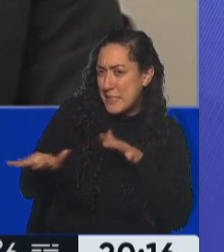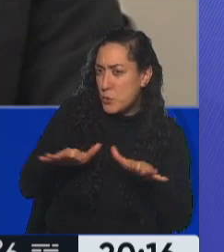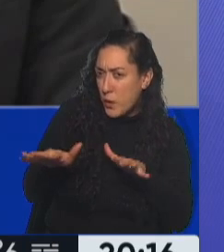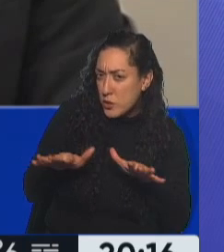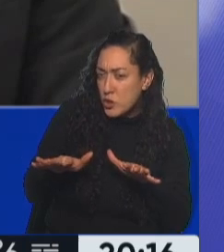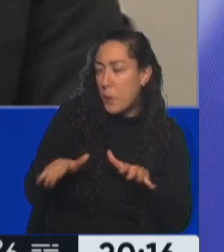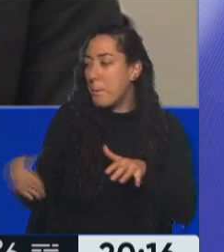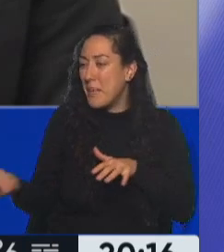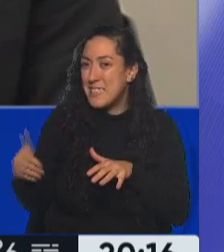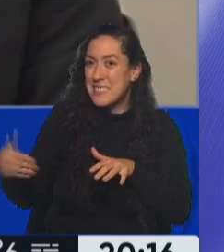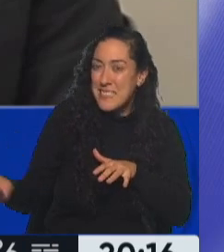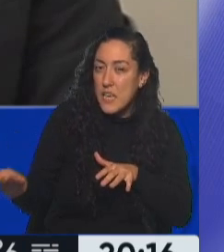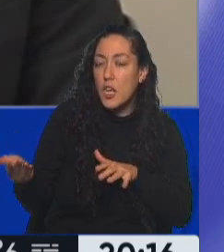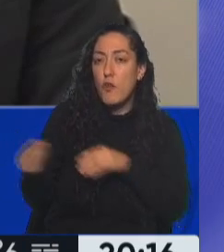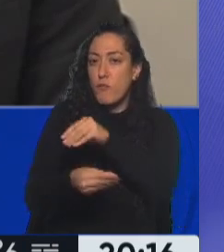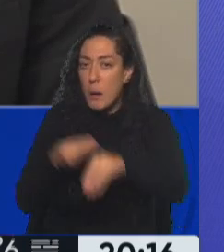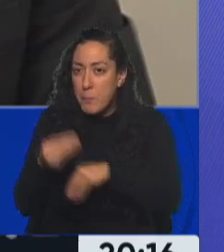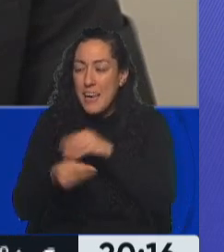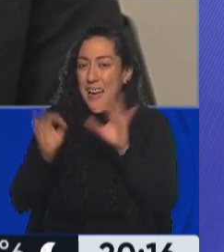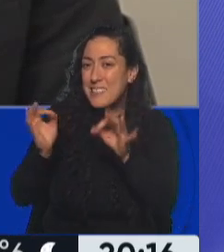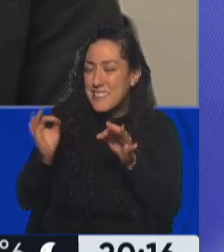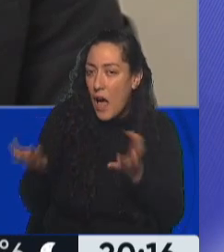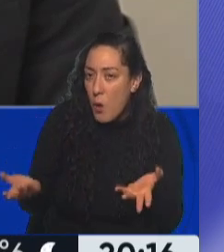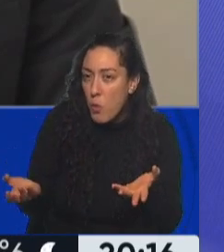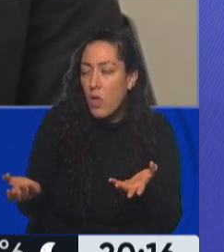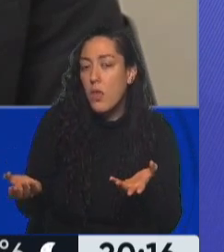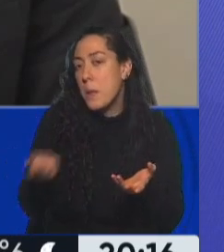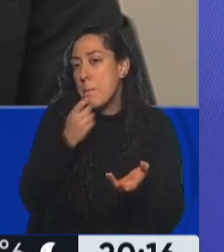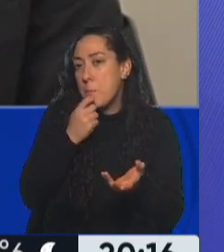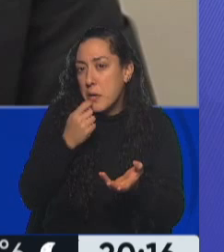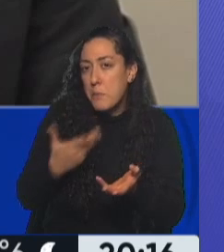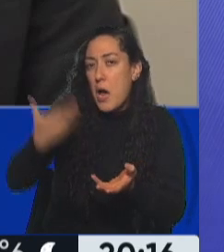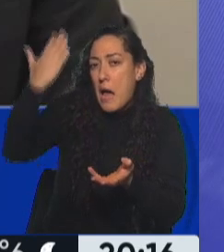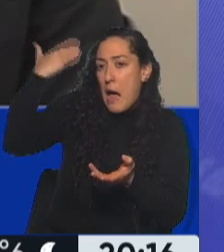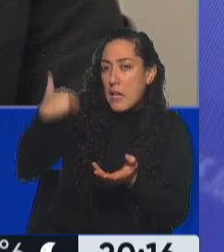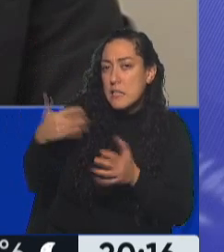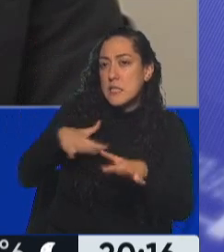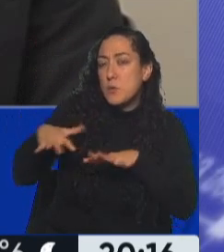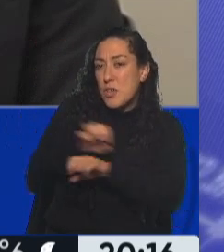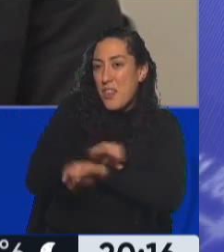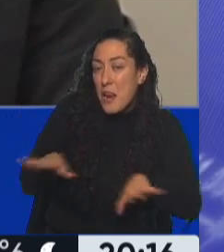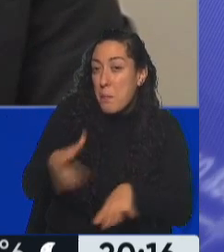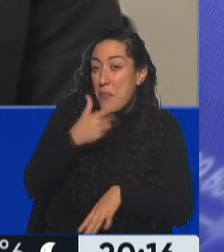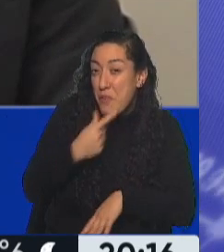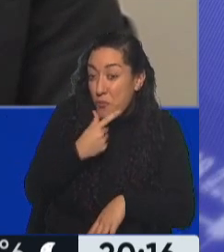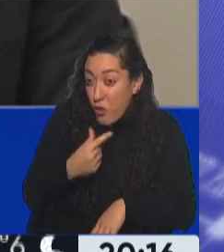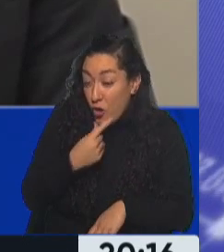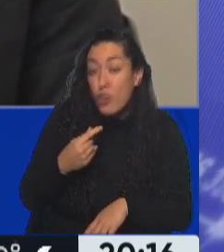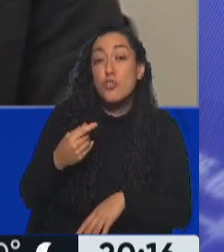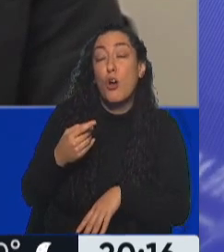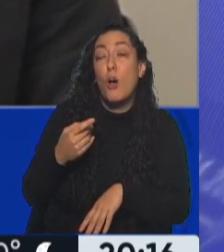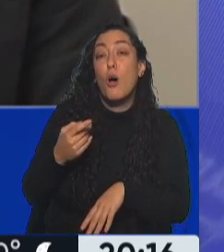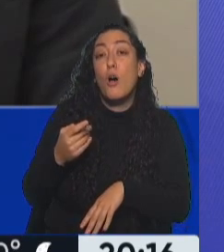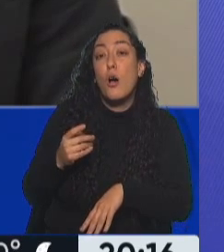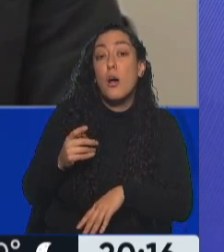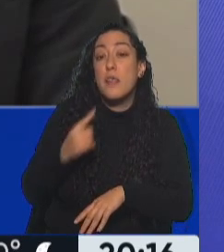veces vecinos, familiares, y llegan, porque días pasados, con este drama que se vivió en Villa Devoto, se dijo que no